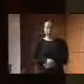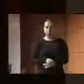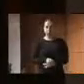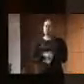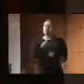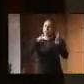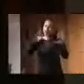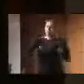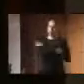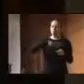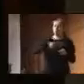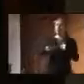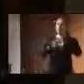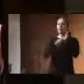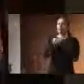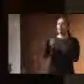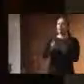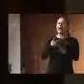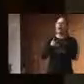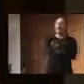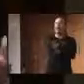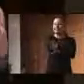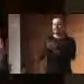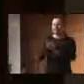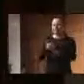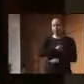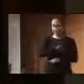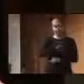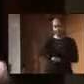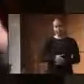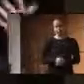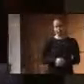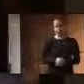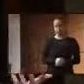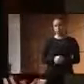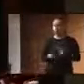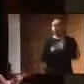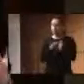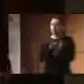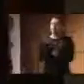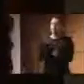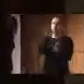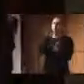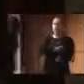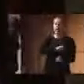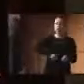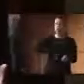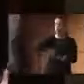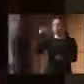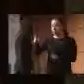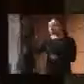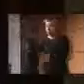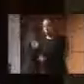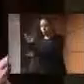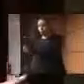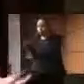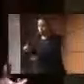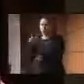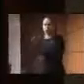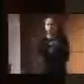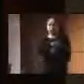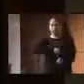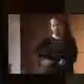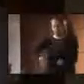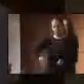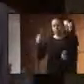estamos hablando de exigibilidad de derechos. Aquí ya se trata de proteger los derechos, no proteger a la persona, sino proteger los derechos, proteger y